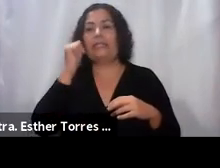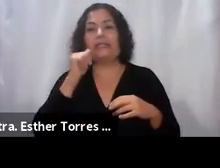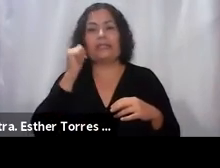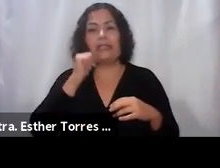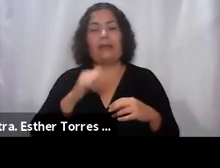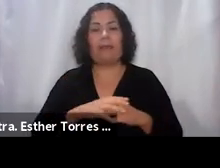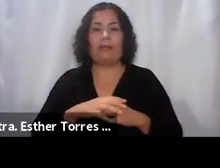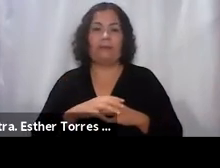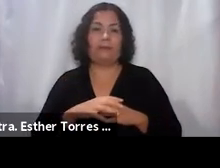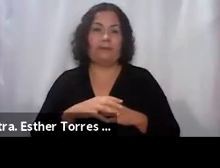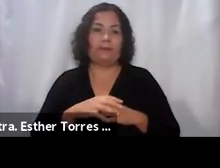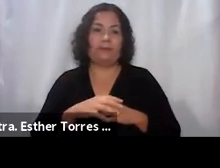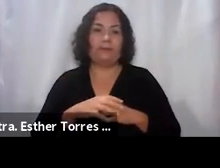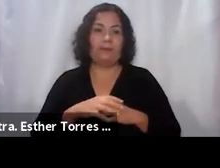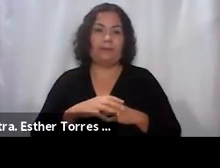siguiente.